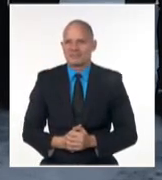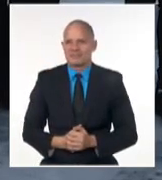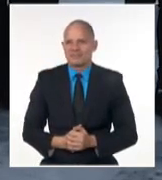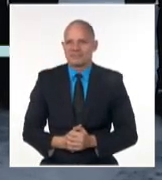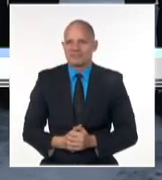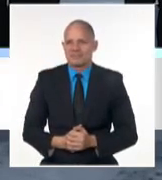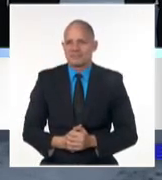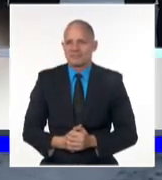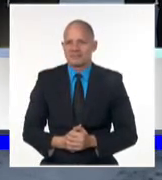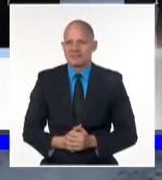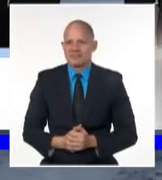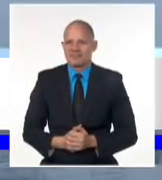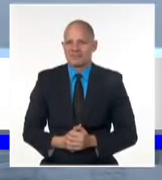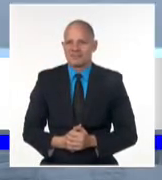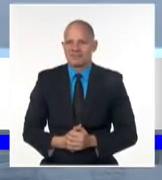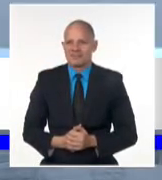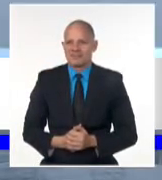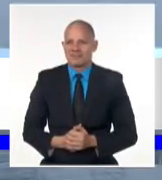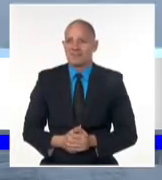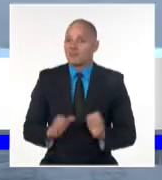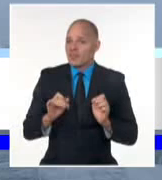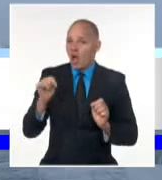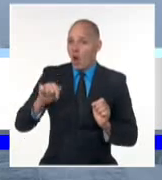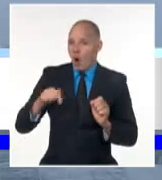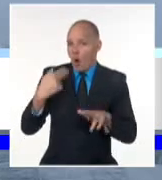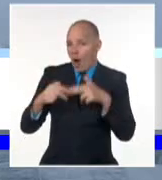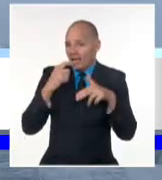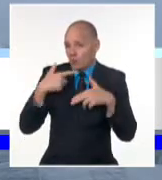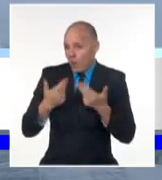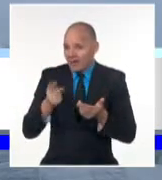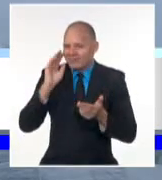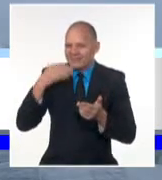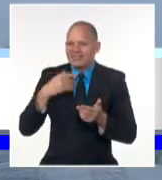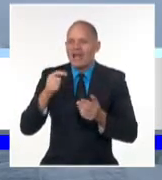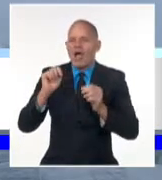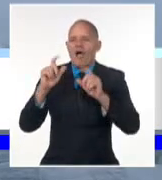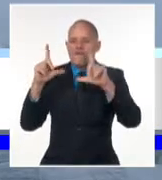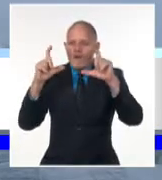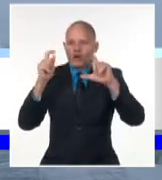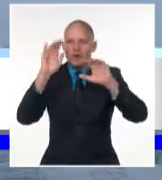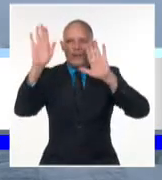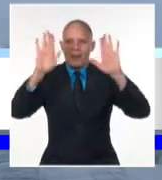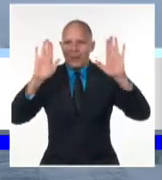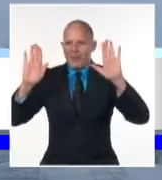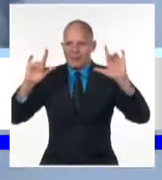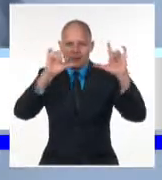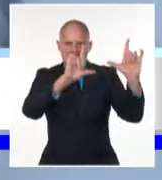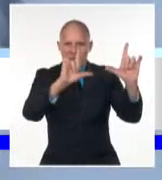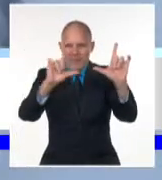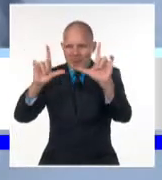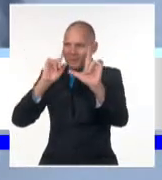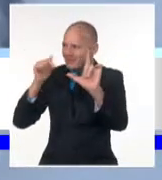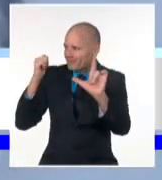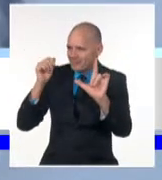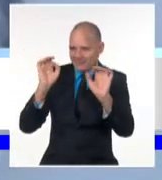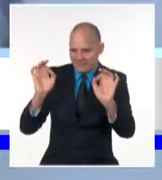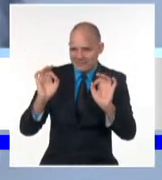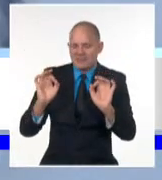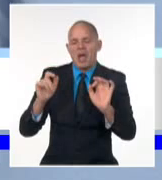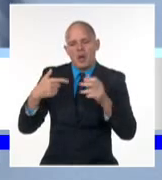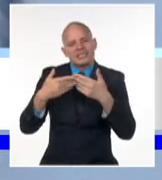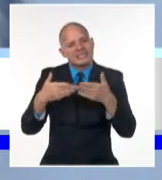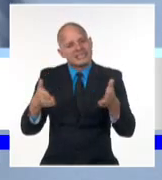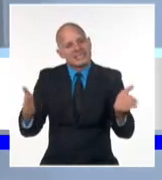Una exposición fotográfica que muestra los 65 años de la historia del periódico Claridad de Puerto Rico quedó inaugurada en la